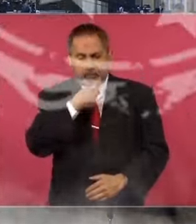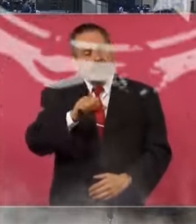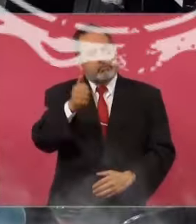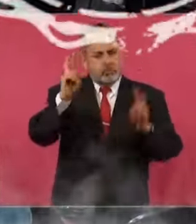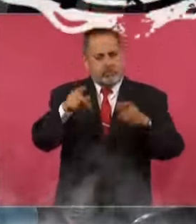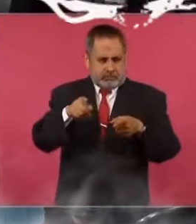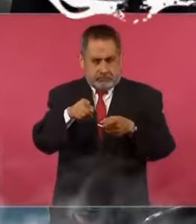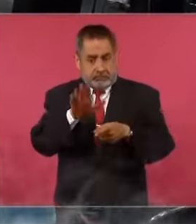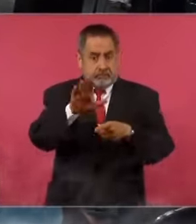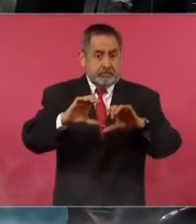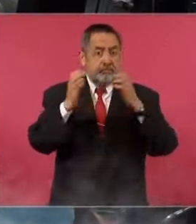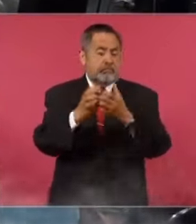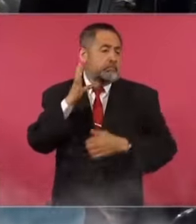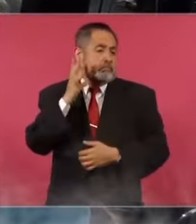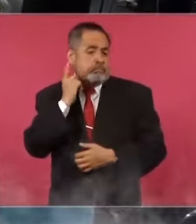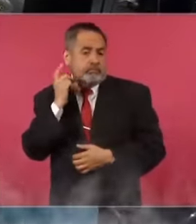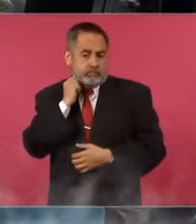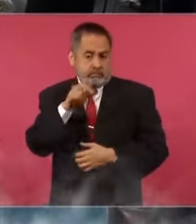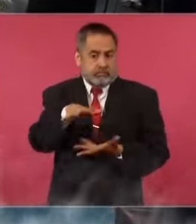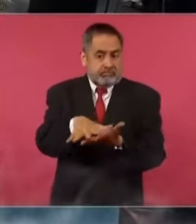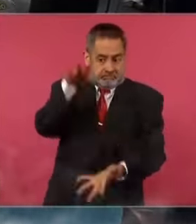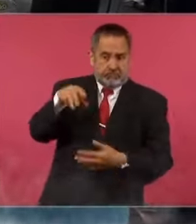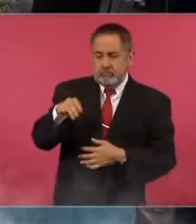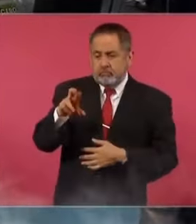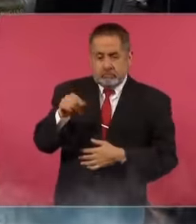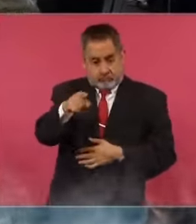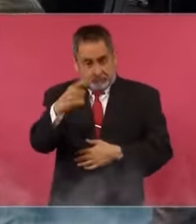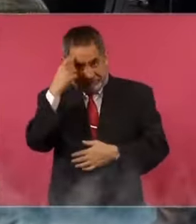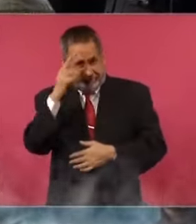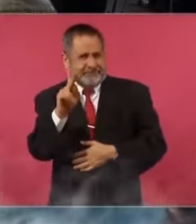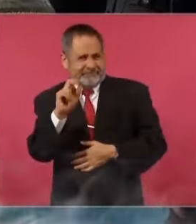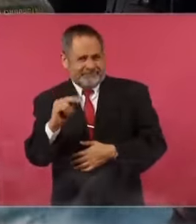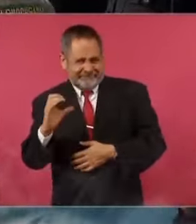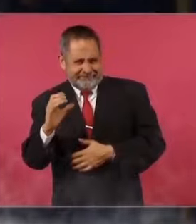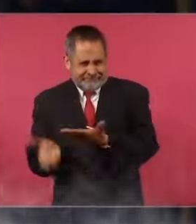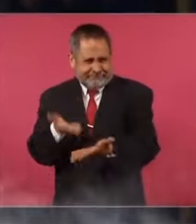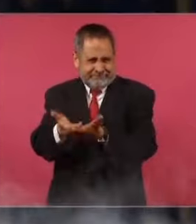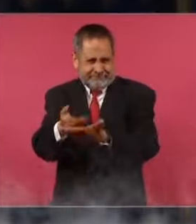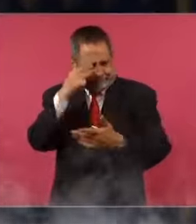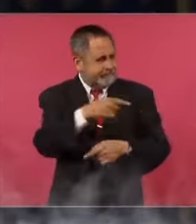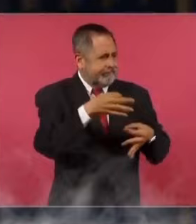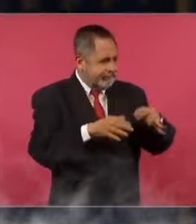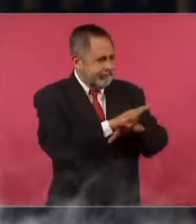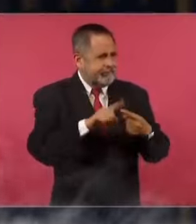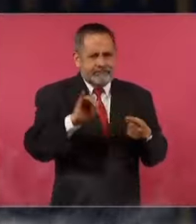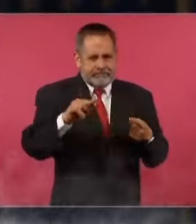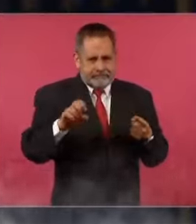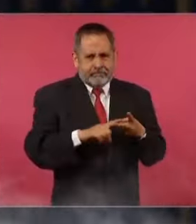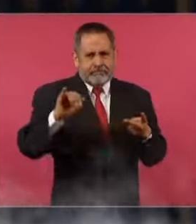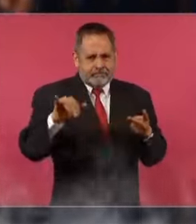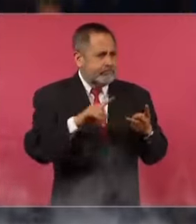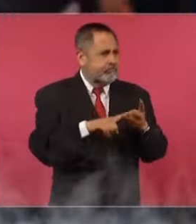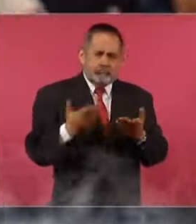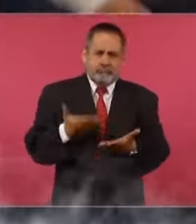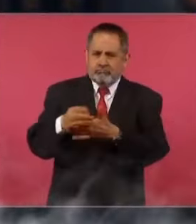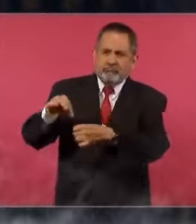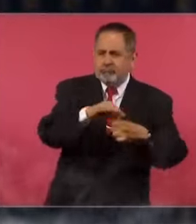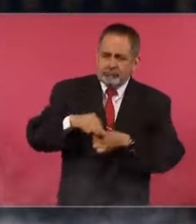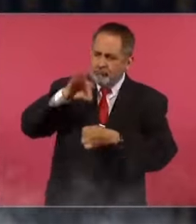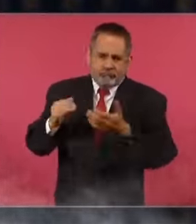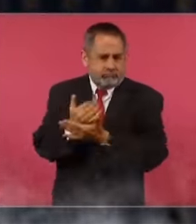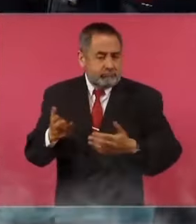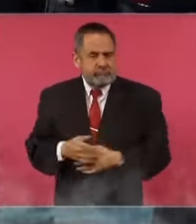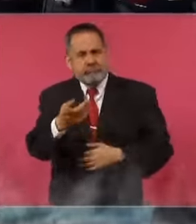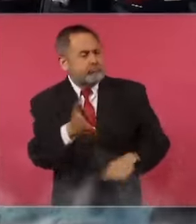Al parecer tendrá mayoría calificada en el Congreso de la Unión. Preguntarle si usted va a ejecutar el plan C con las reformas de la Corte, INE e INAI, y también qué llamado le haría a la próxima